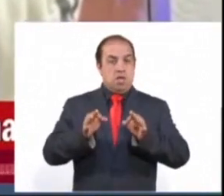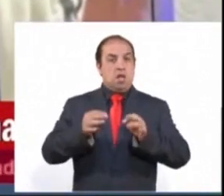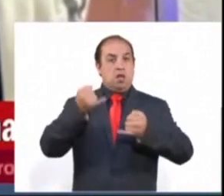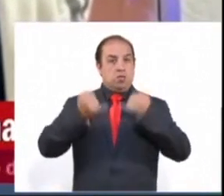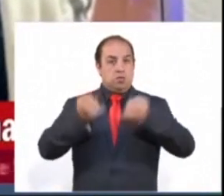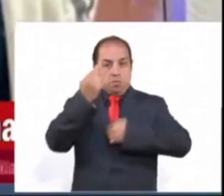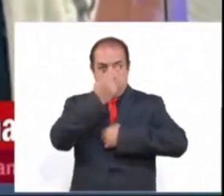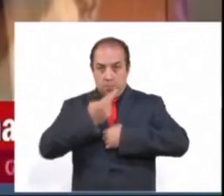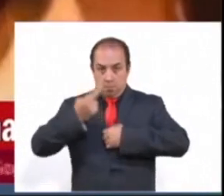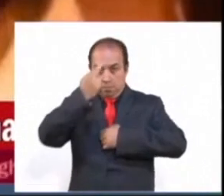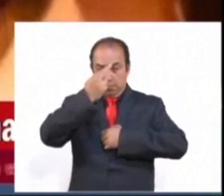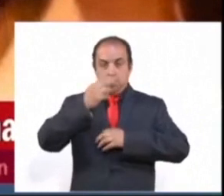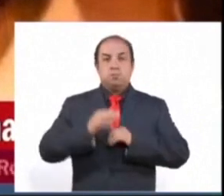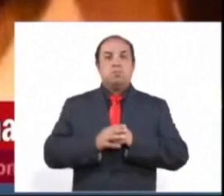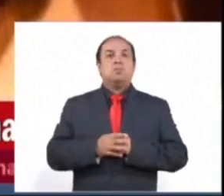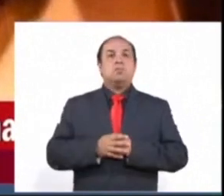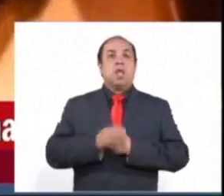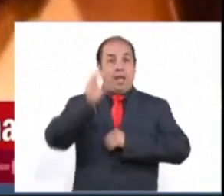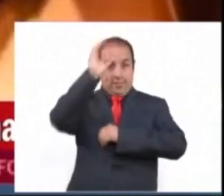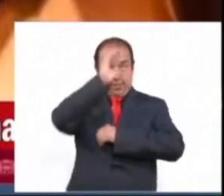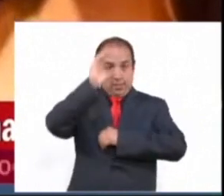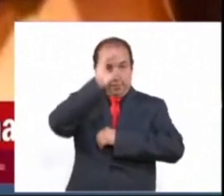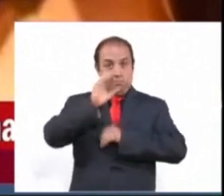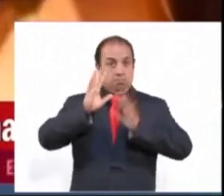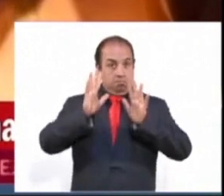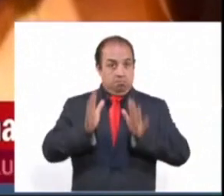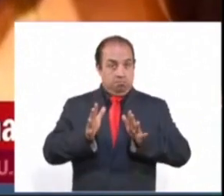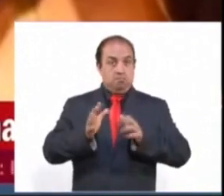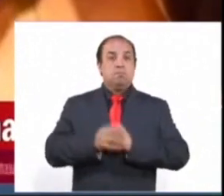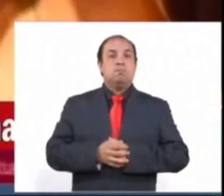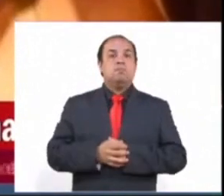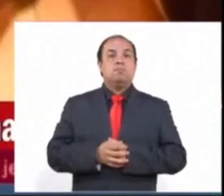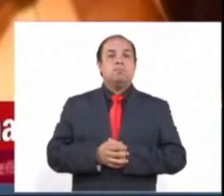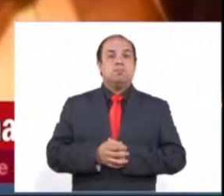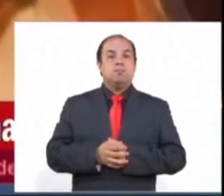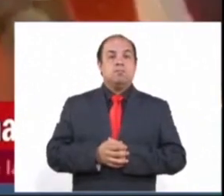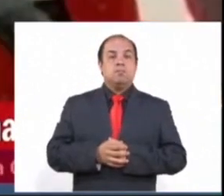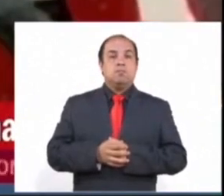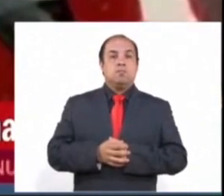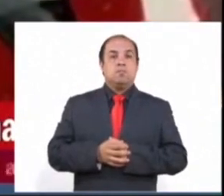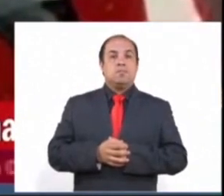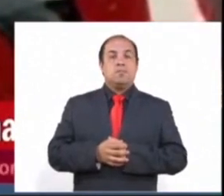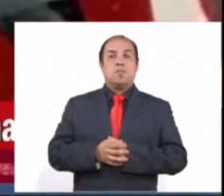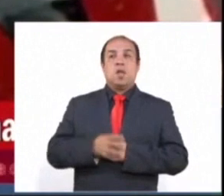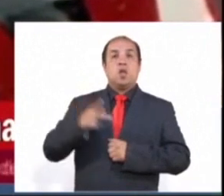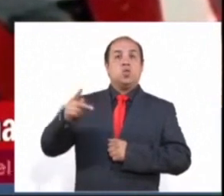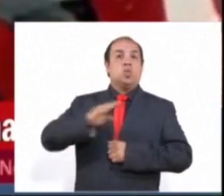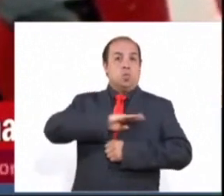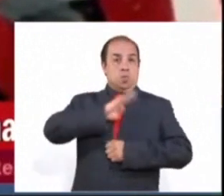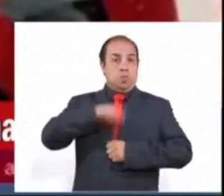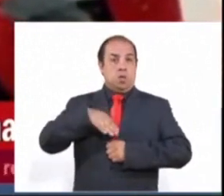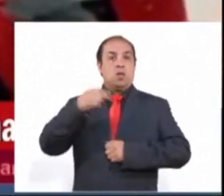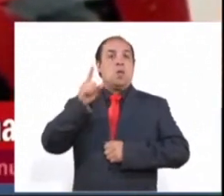el cuerpo de Ariadna Fernanda López Díaz de 27 años fue encontrado el 2 de noviembre a unos 90 kilómetros de la capital del país